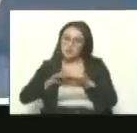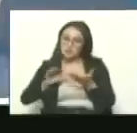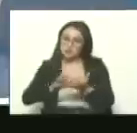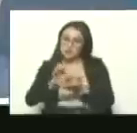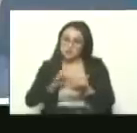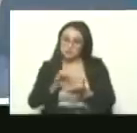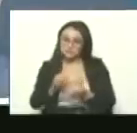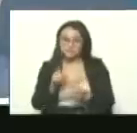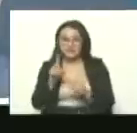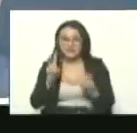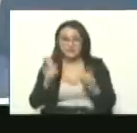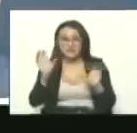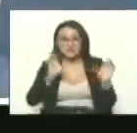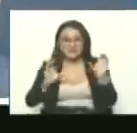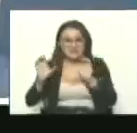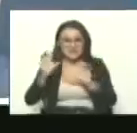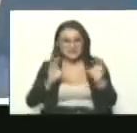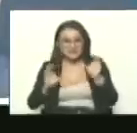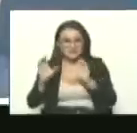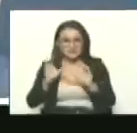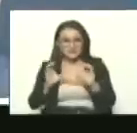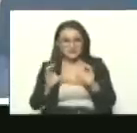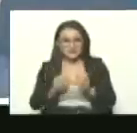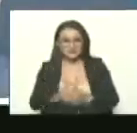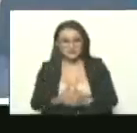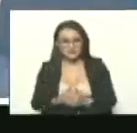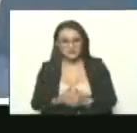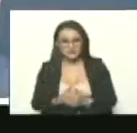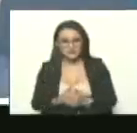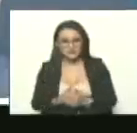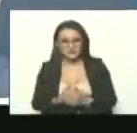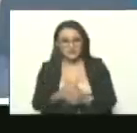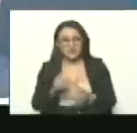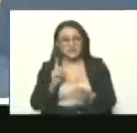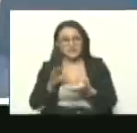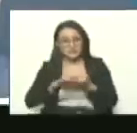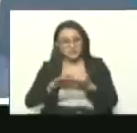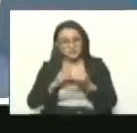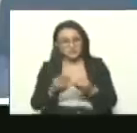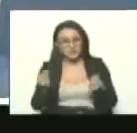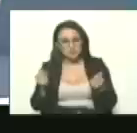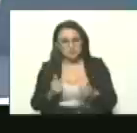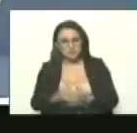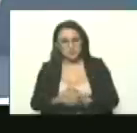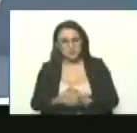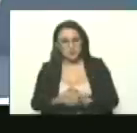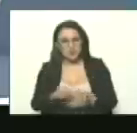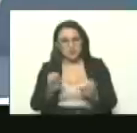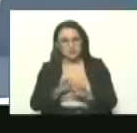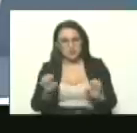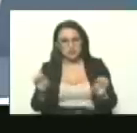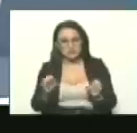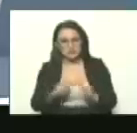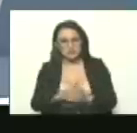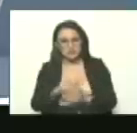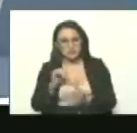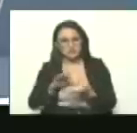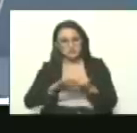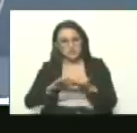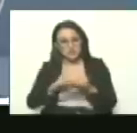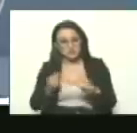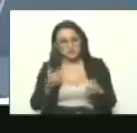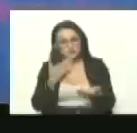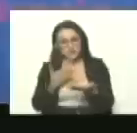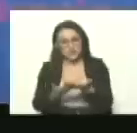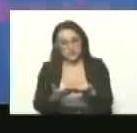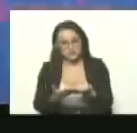que la parte científica sea parte de la solución también, de la educación y de la solución. Muchas